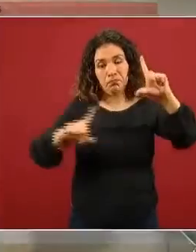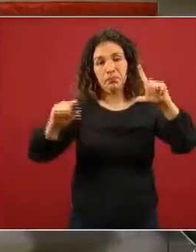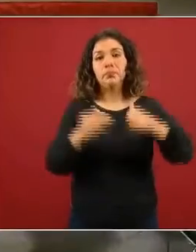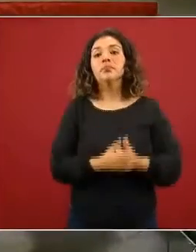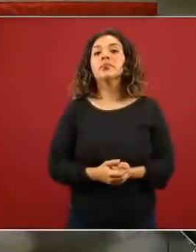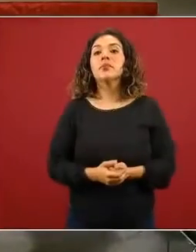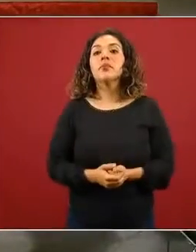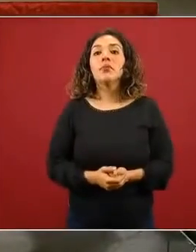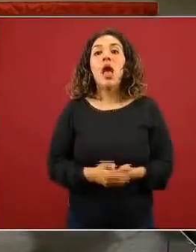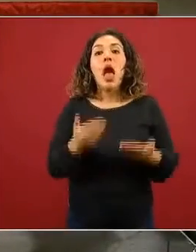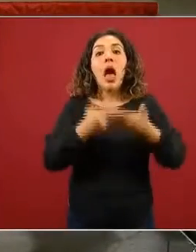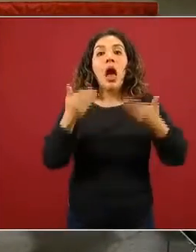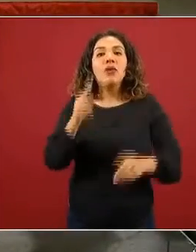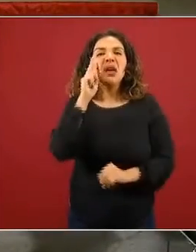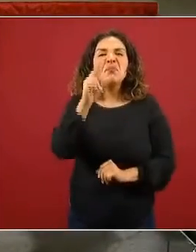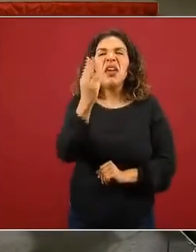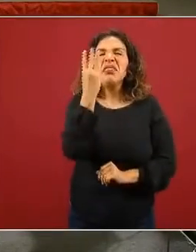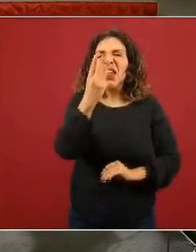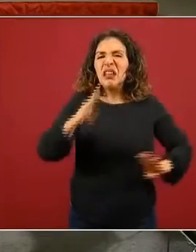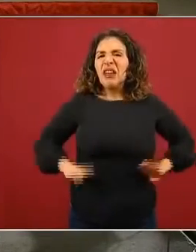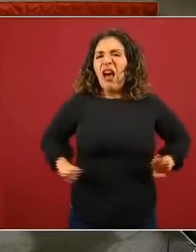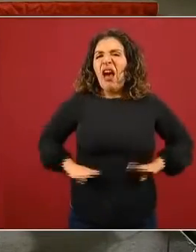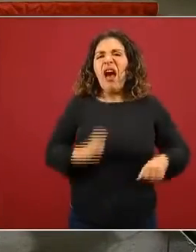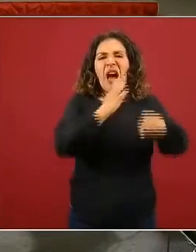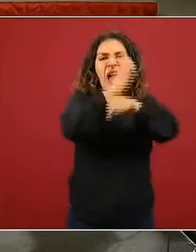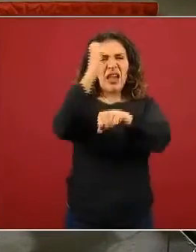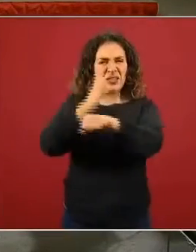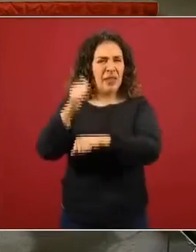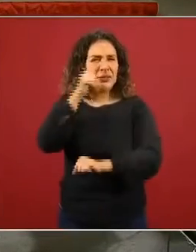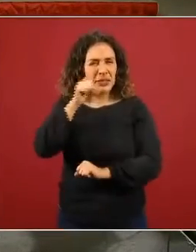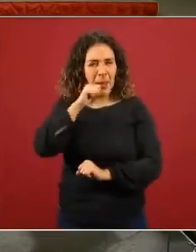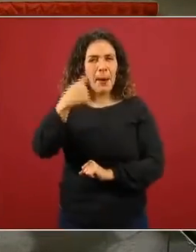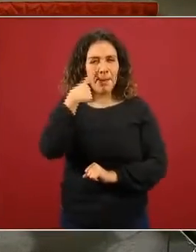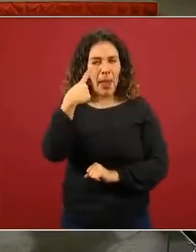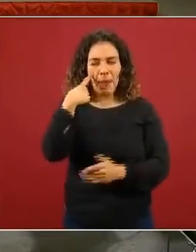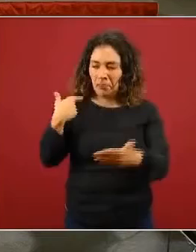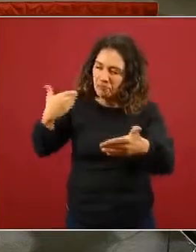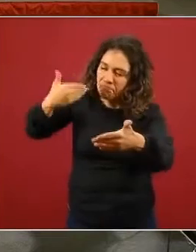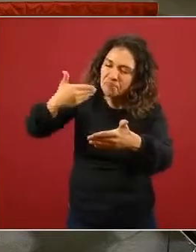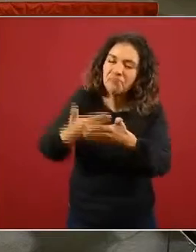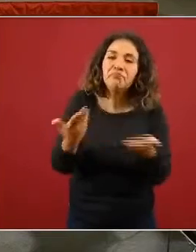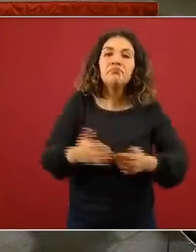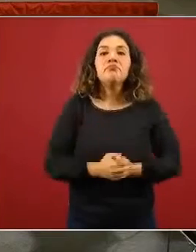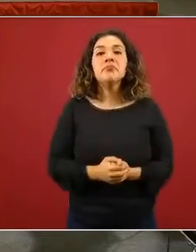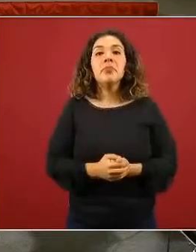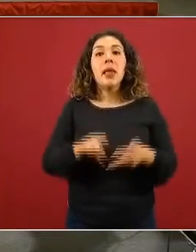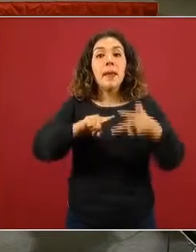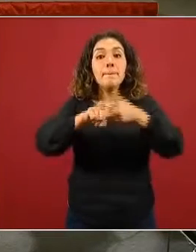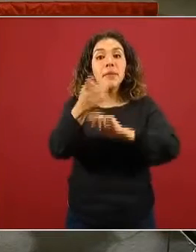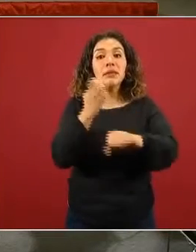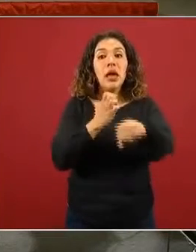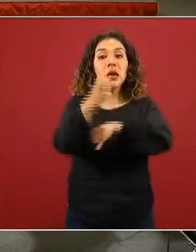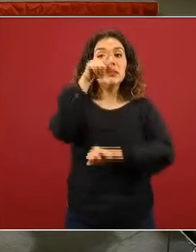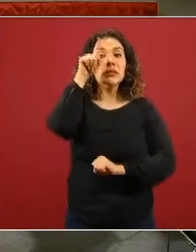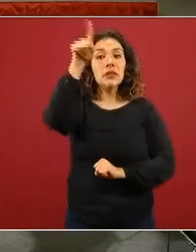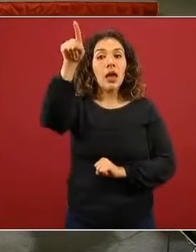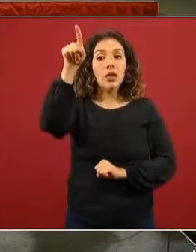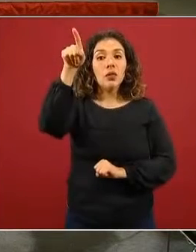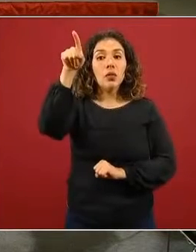Vamos a ver ahora 3 entidades federativas, como lo estamos haciendo todos los días. Vamos a empezar con el estado